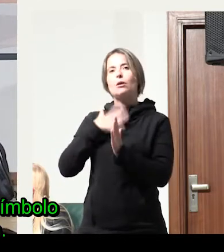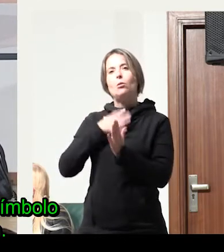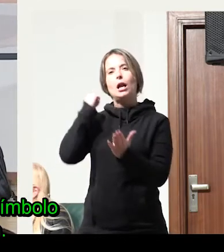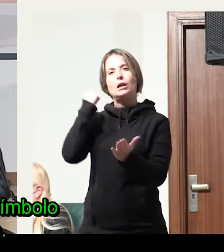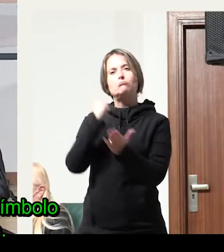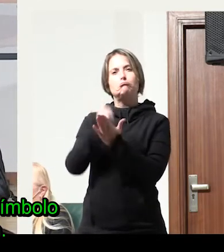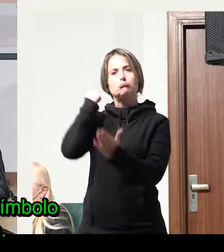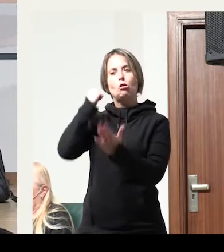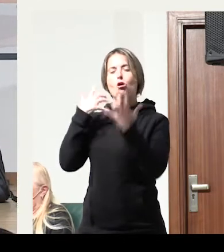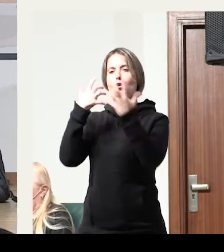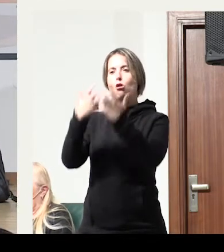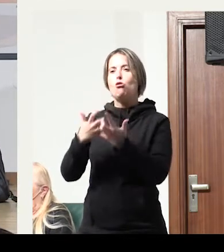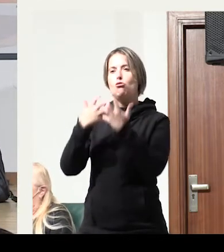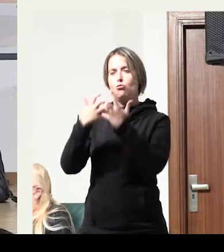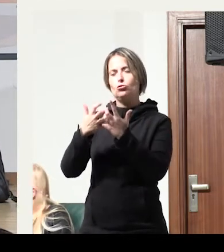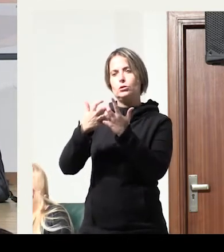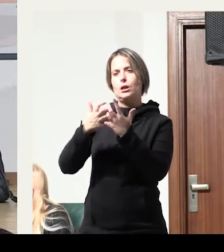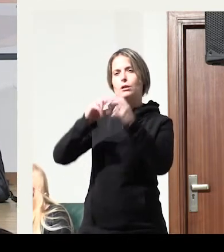de resignificación.